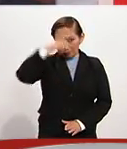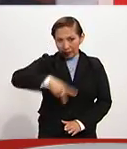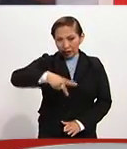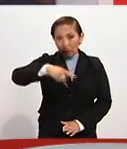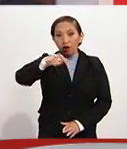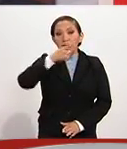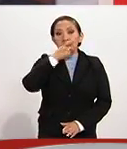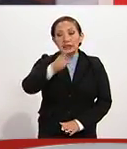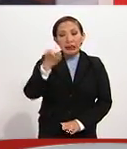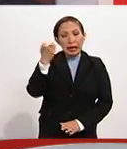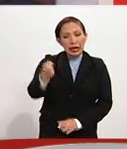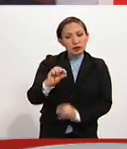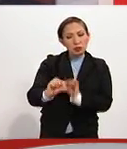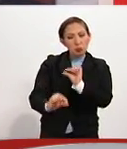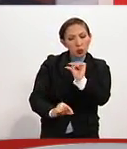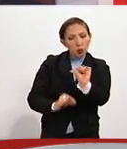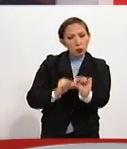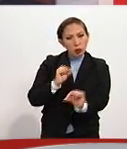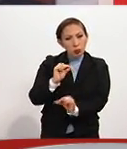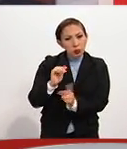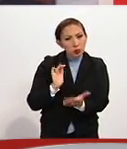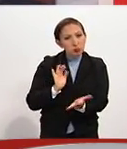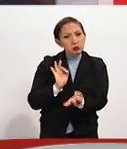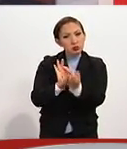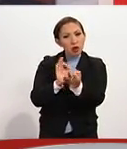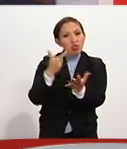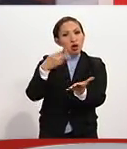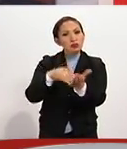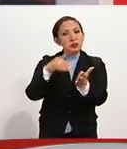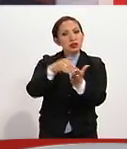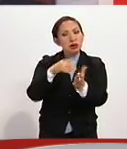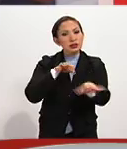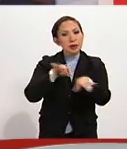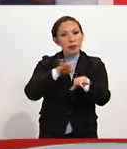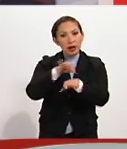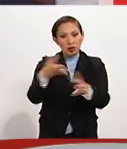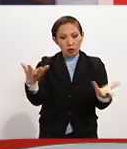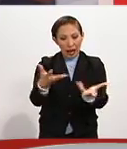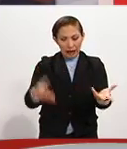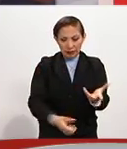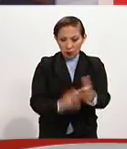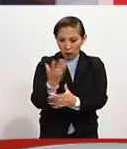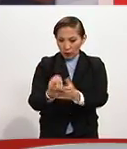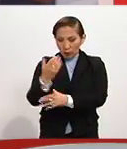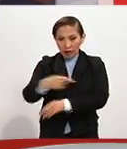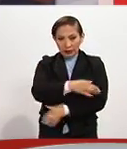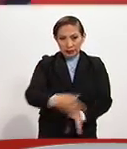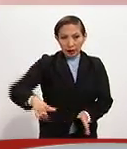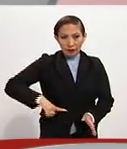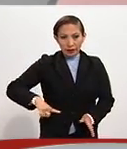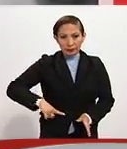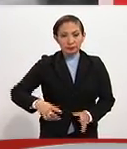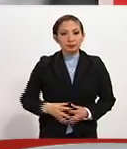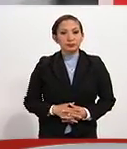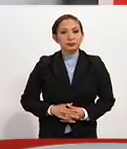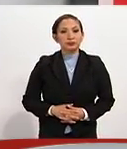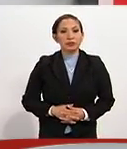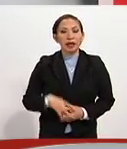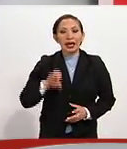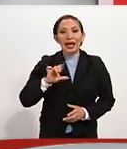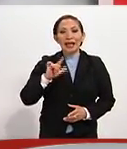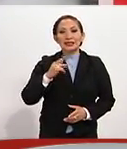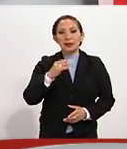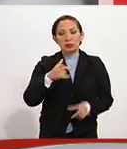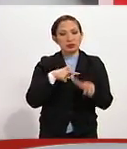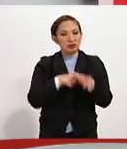Nos acercan ya a casi 2 millones de empleos generados en lo que va de esta administración. El Chapo